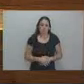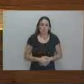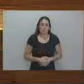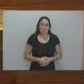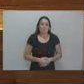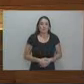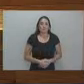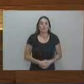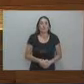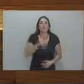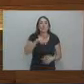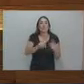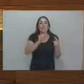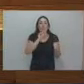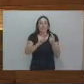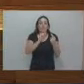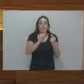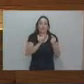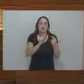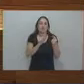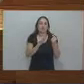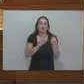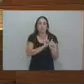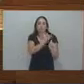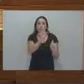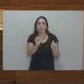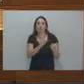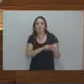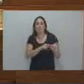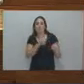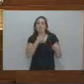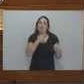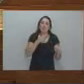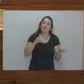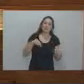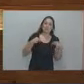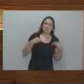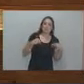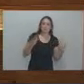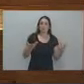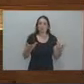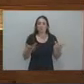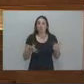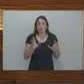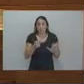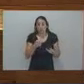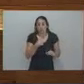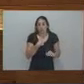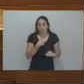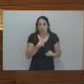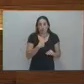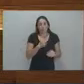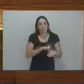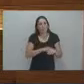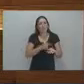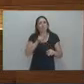Hemos tenido en este debate parlamentario momentos divertidos y distendidos. Yo, a pesar de que ha habido momentos